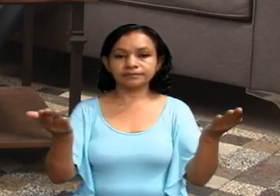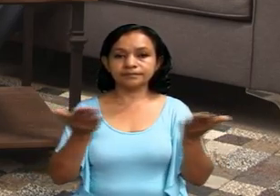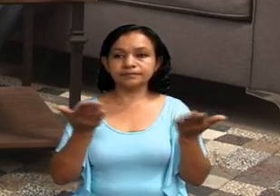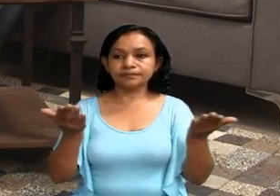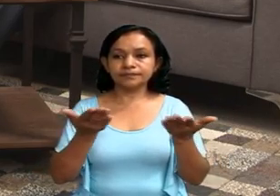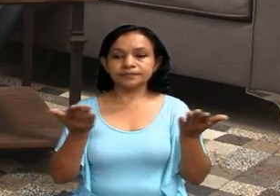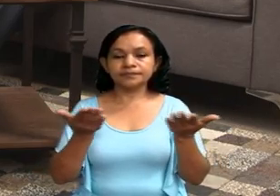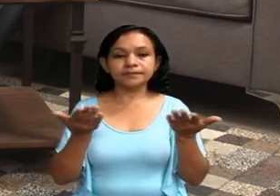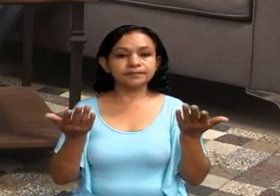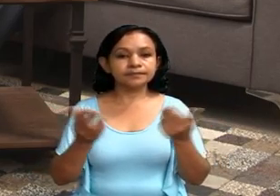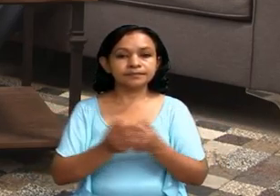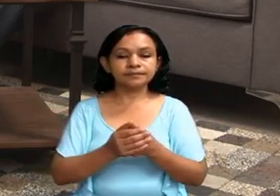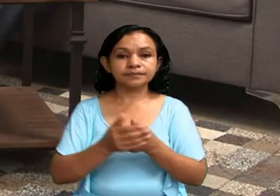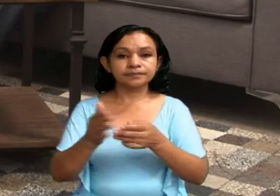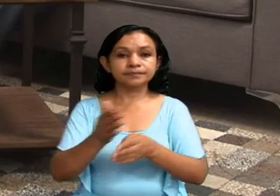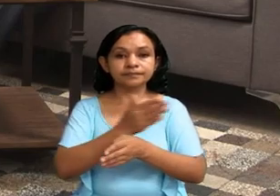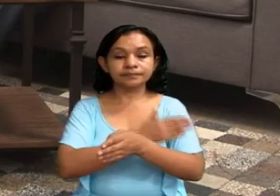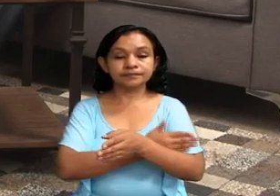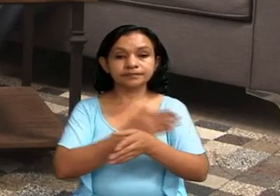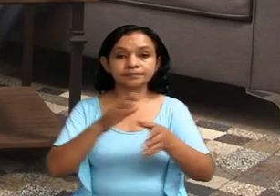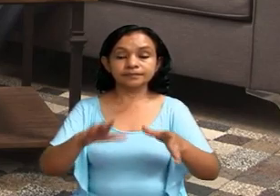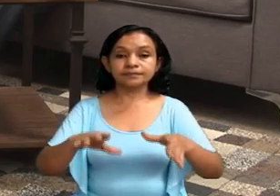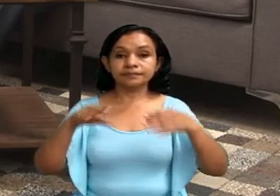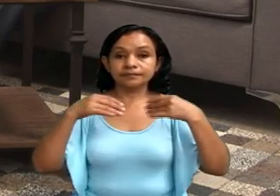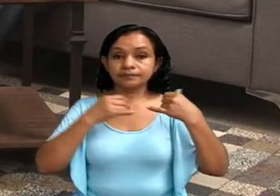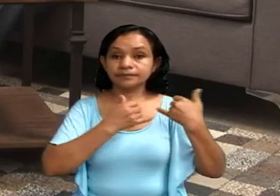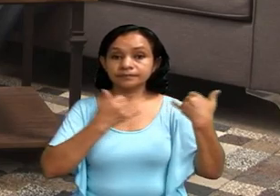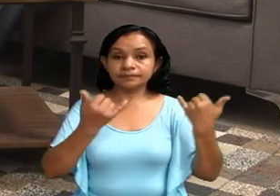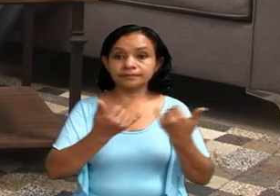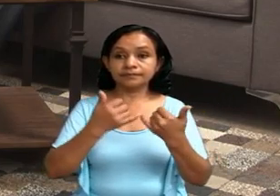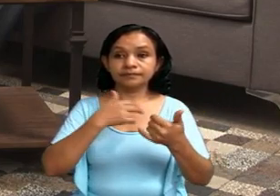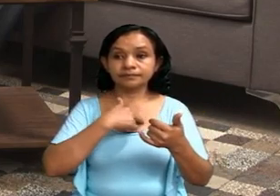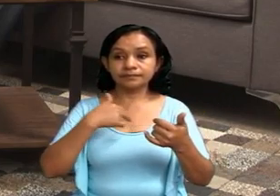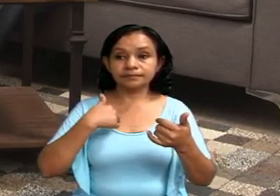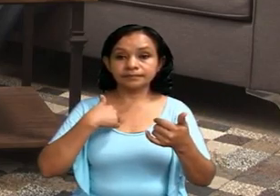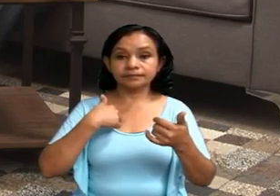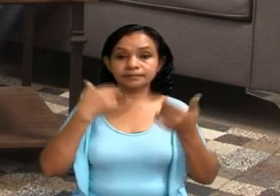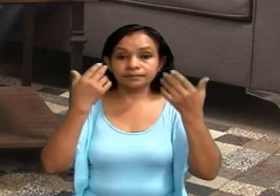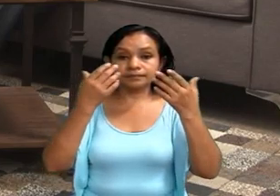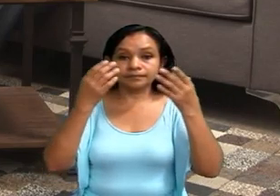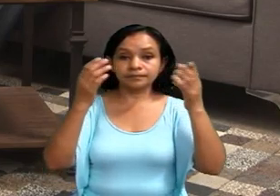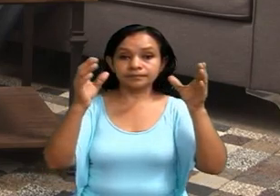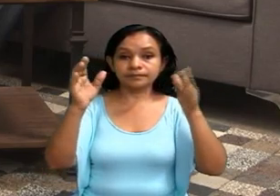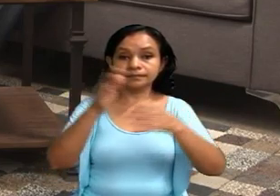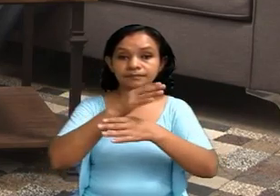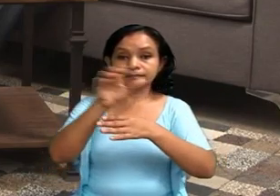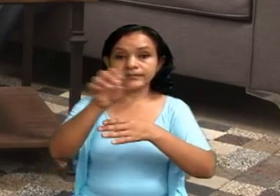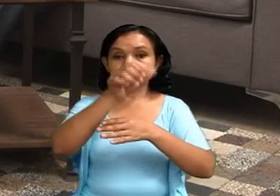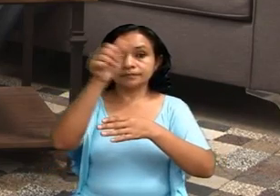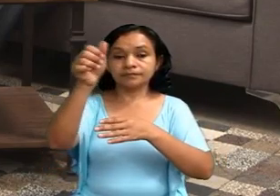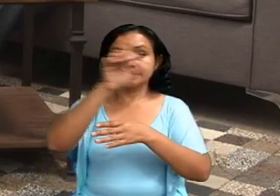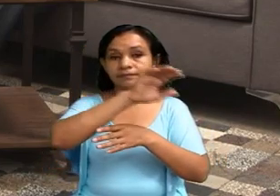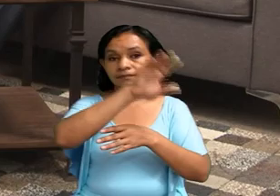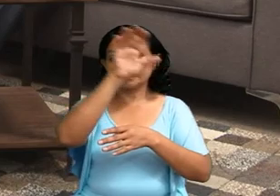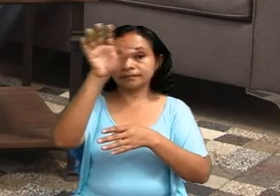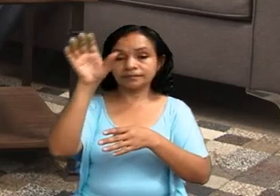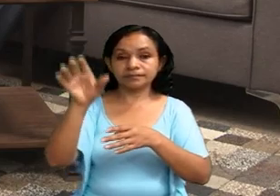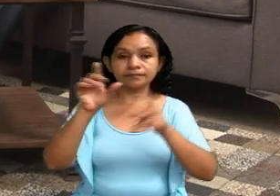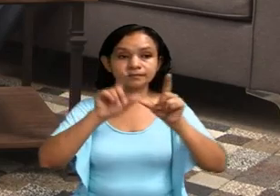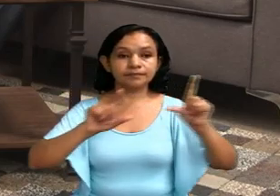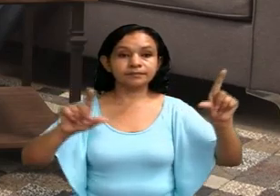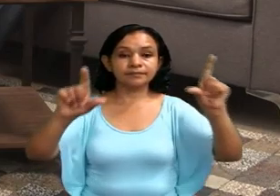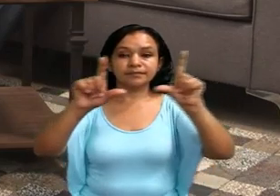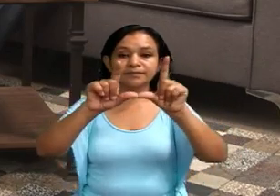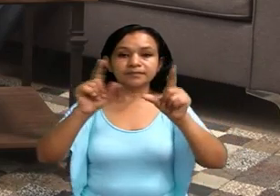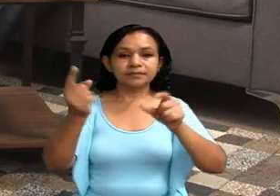como ha sido normal desde que asumimos la institución, llevar espacios culturales también a otros departamentos. A otros lugares, ¿verdad? A otros sitios.